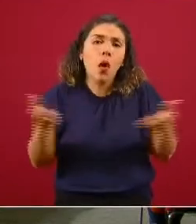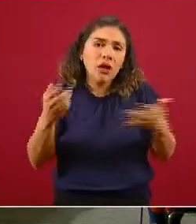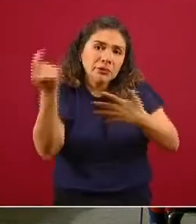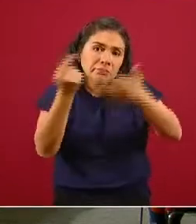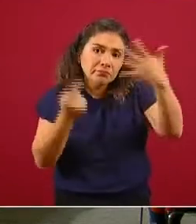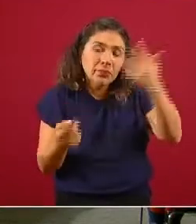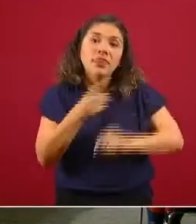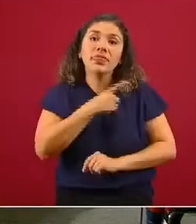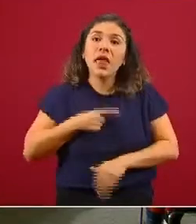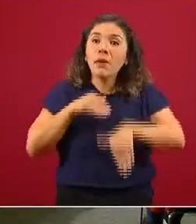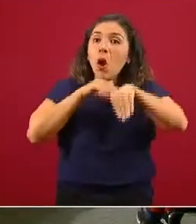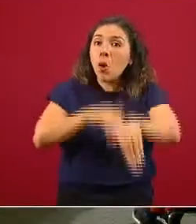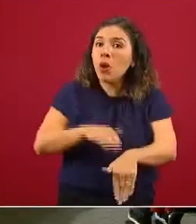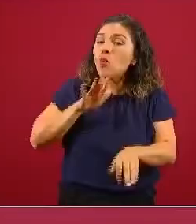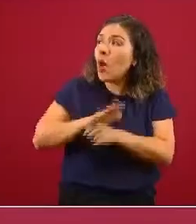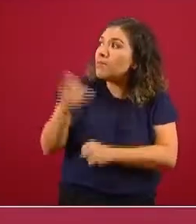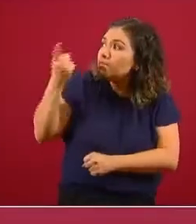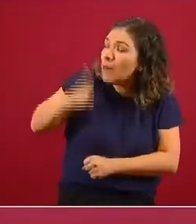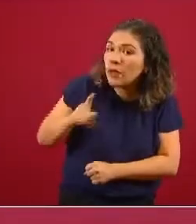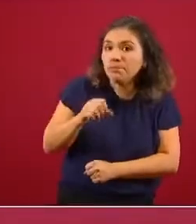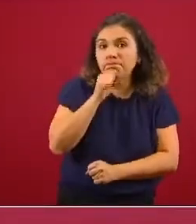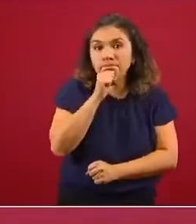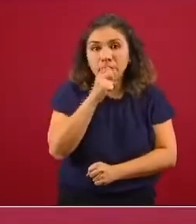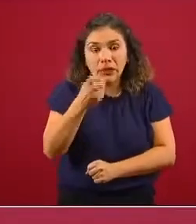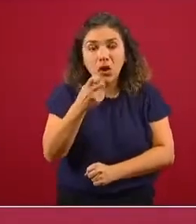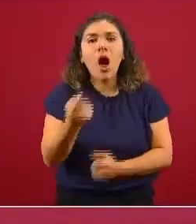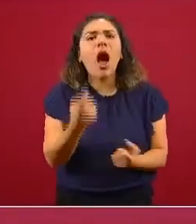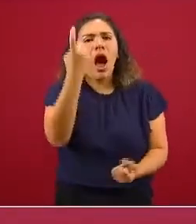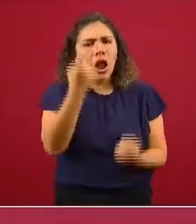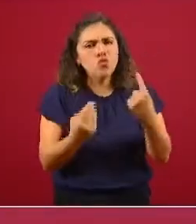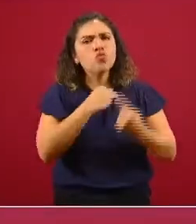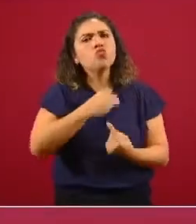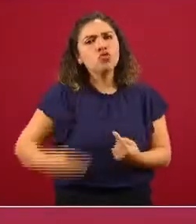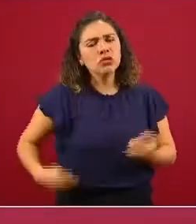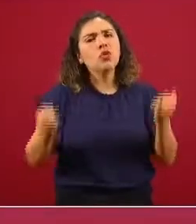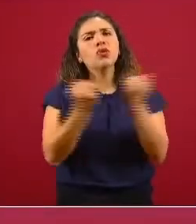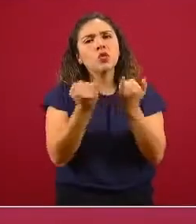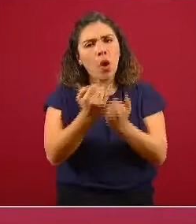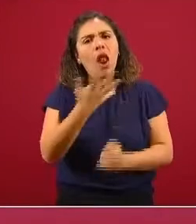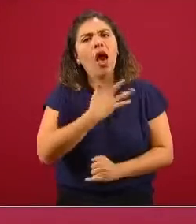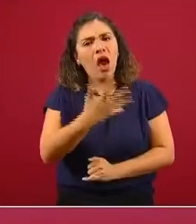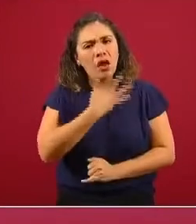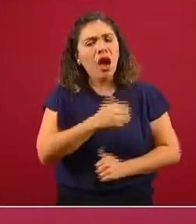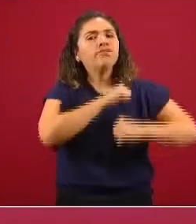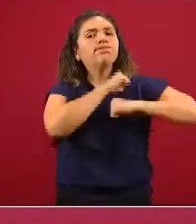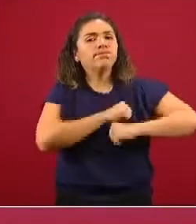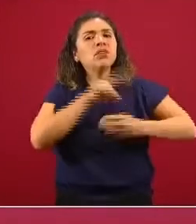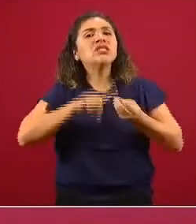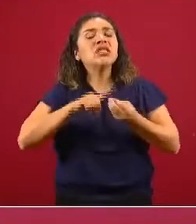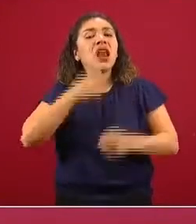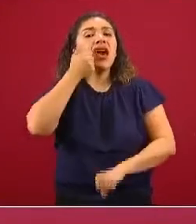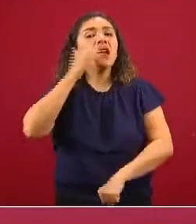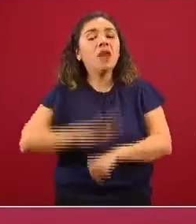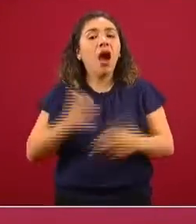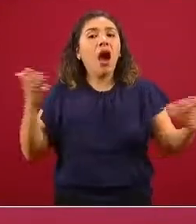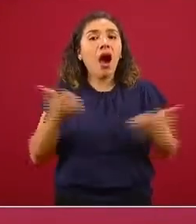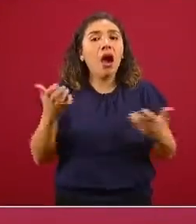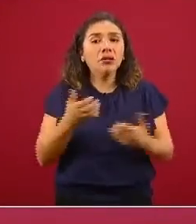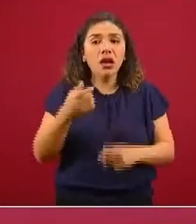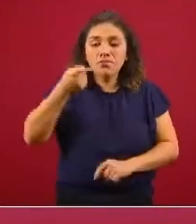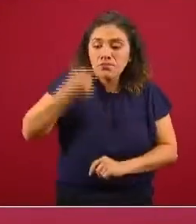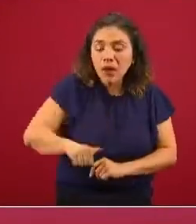hay que seguir las indicaciones locales. En algunos casos los municipios también tienen, como autoridades administrativas que